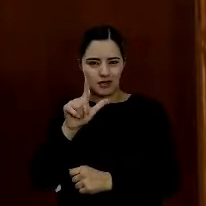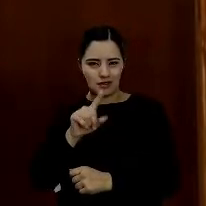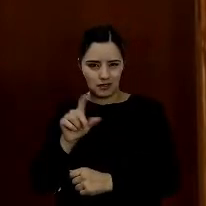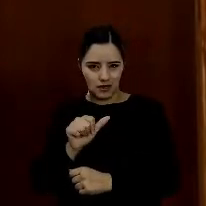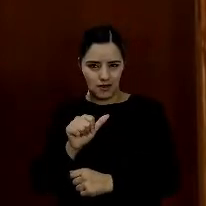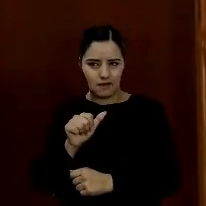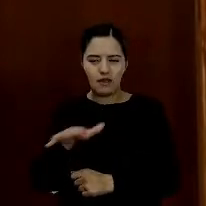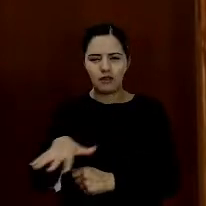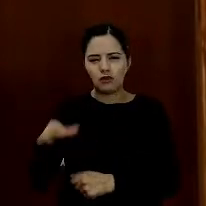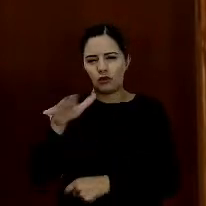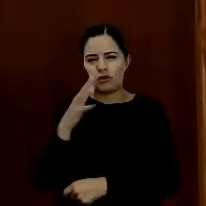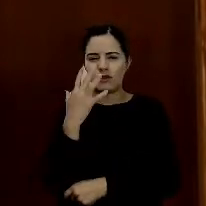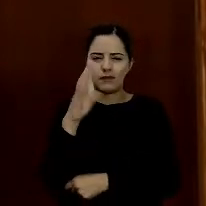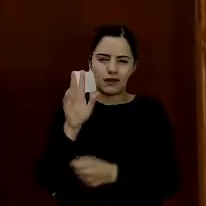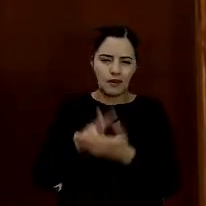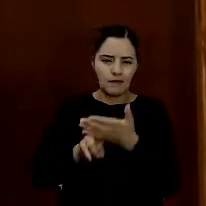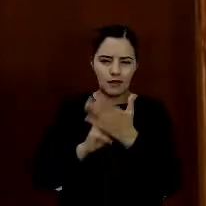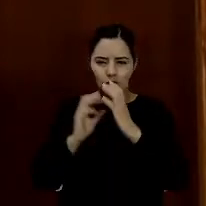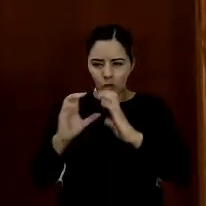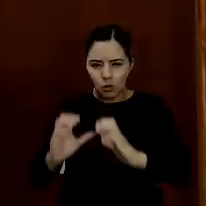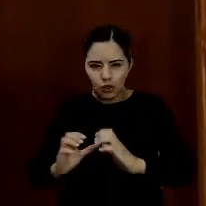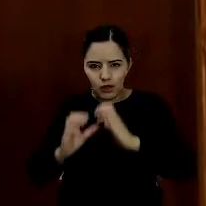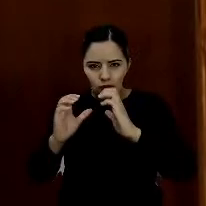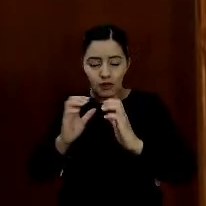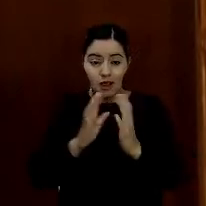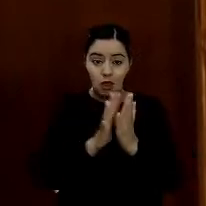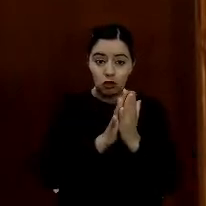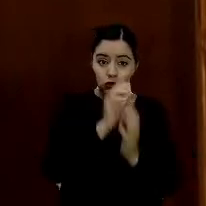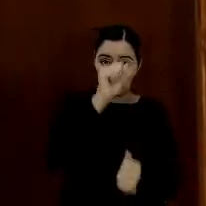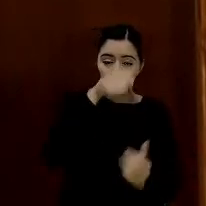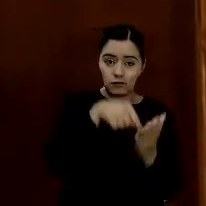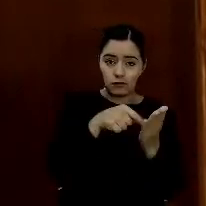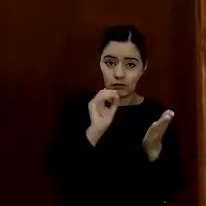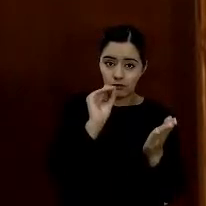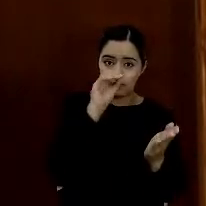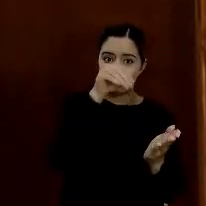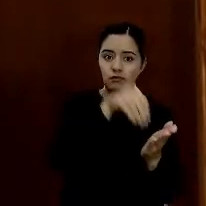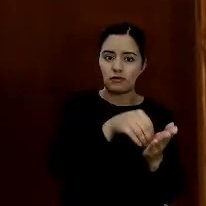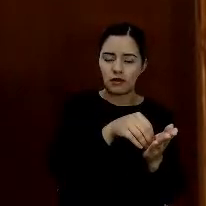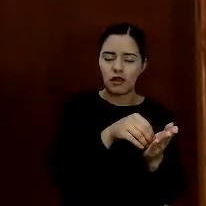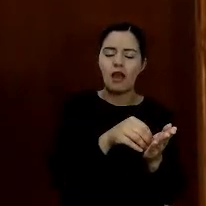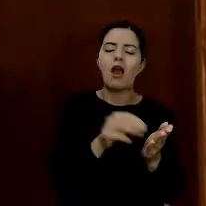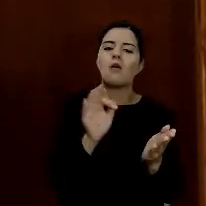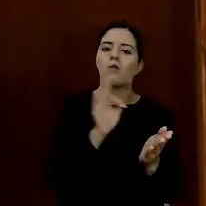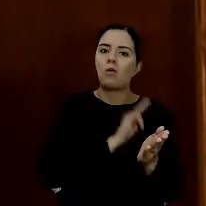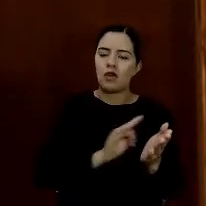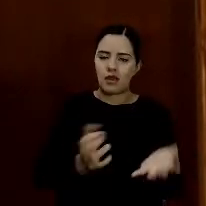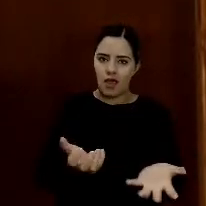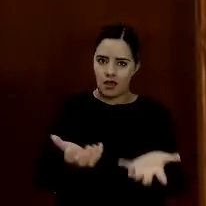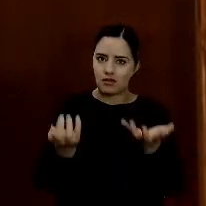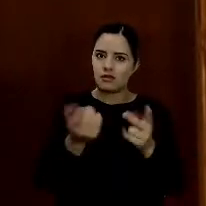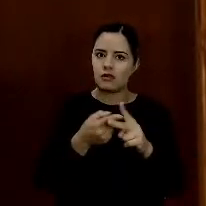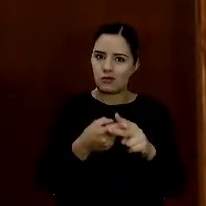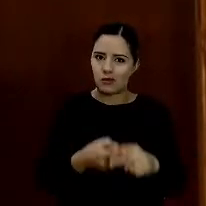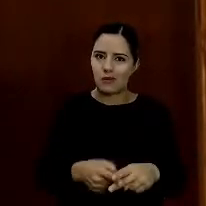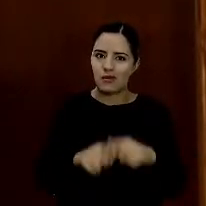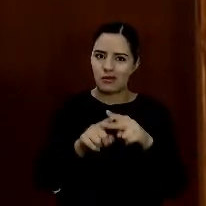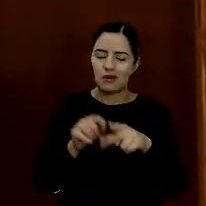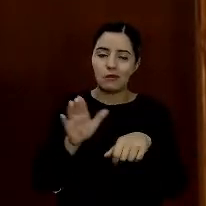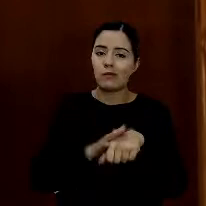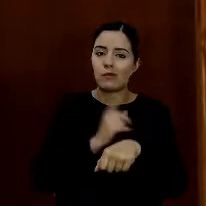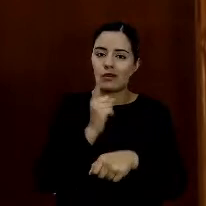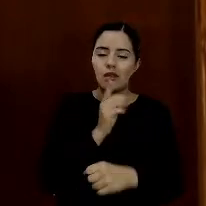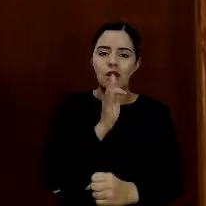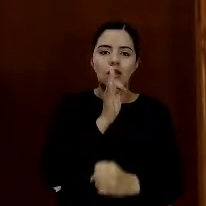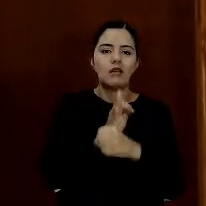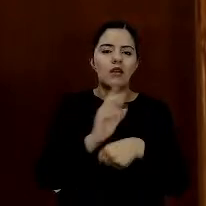pasar a la acción y proponer soluciones a la grave problemática